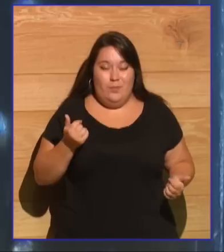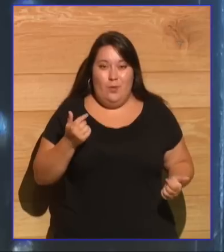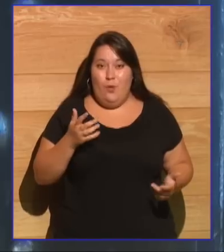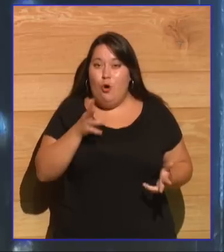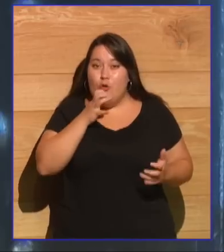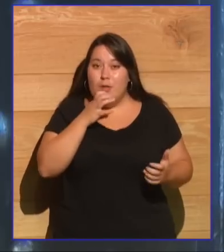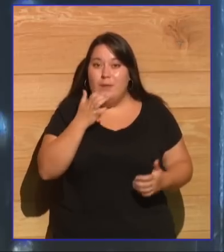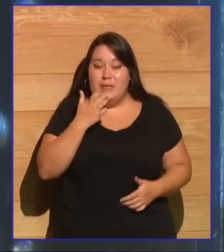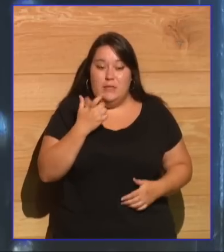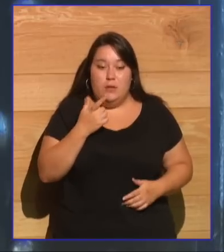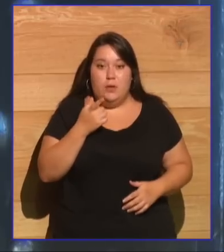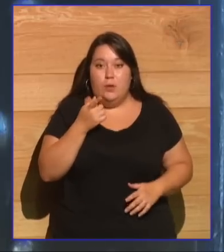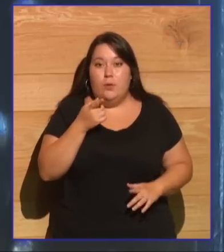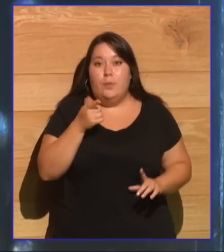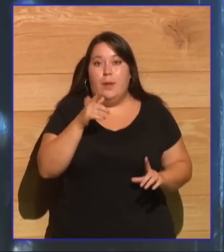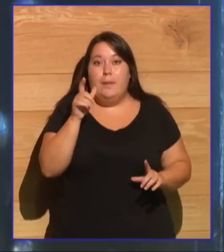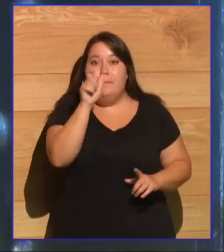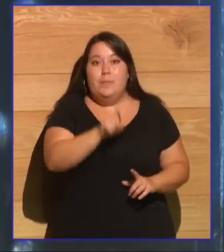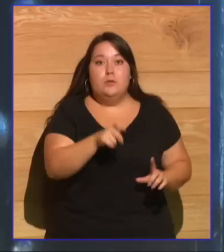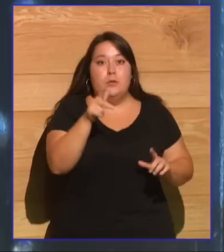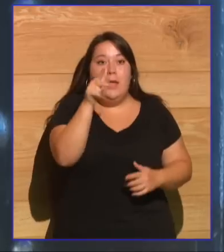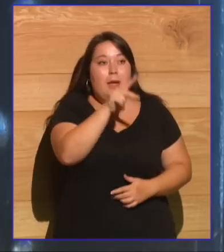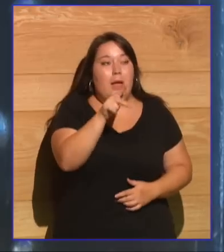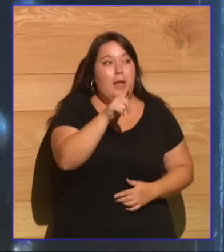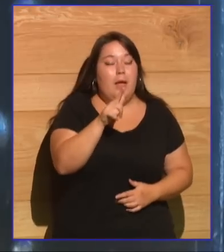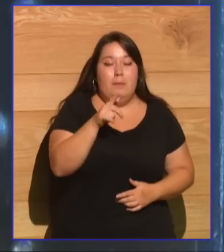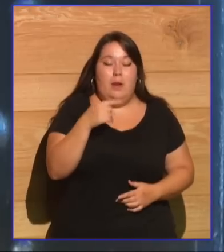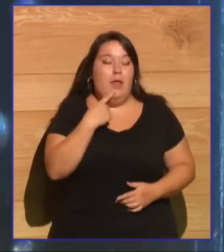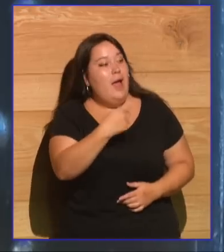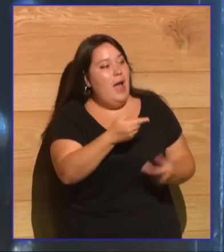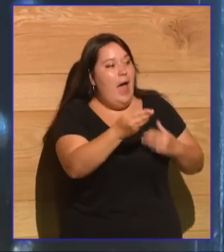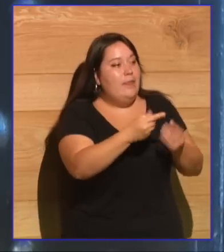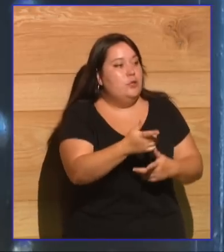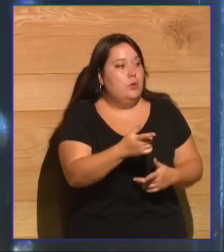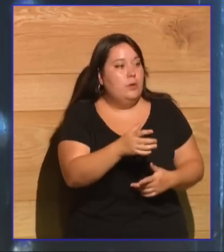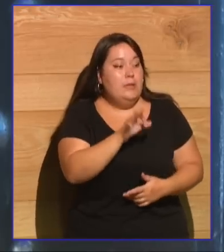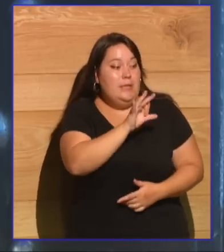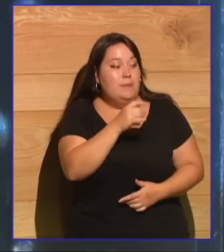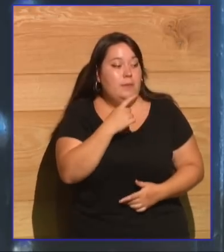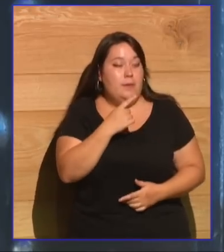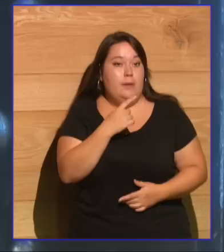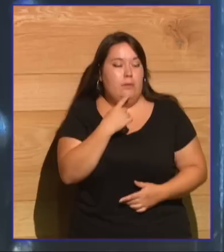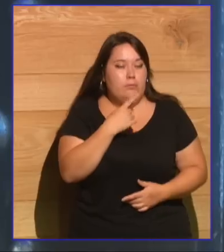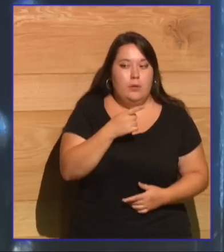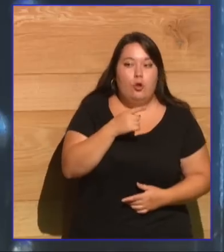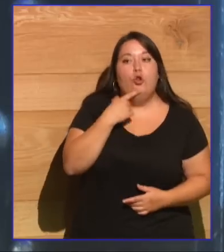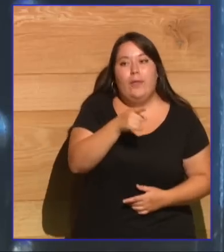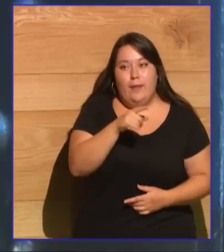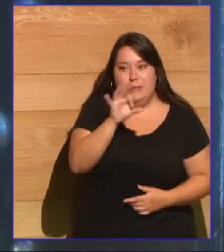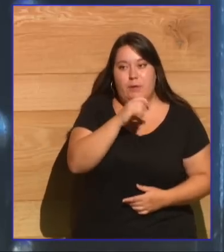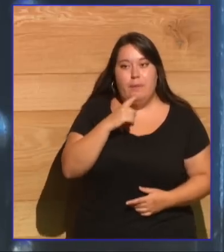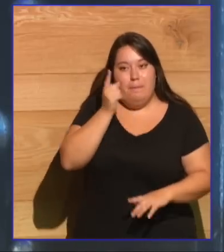que cuando le da una instrucción al operador de cámara éste se volvió hacia spielberg y hacía un gesto como decir sí o no lo que diga este no